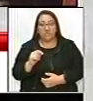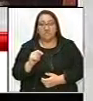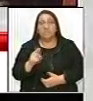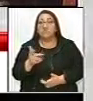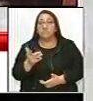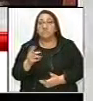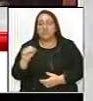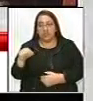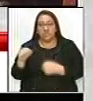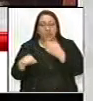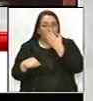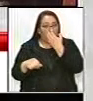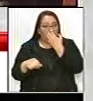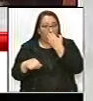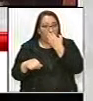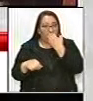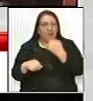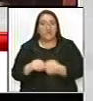Cheputmur, sí,